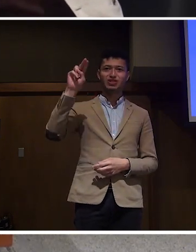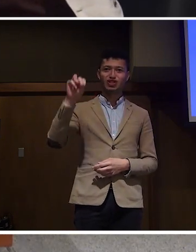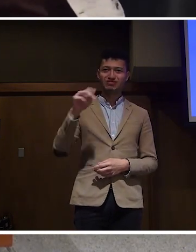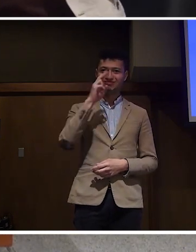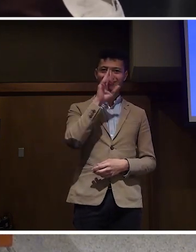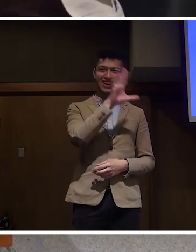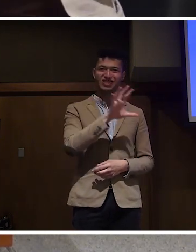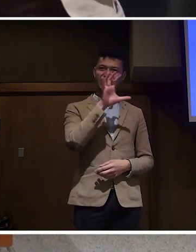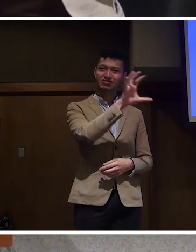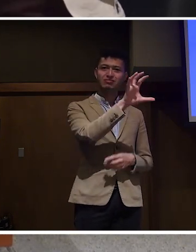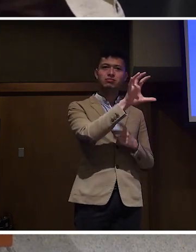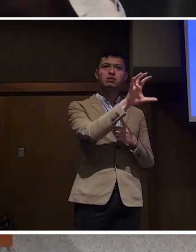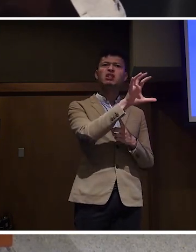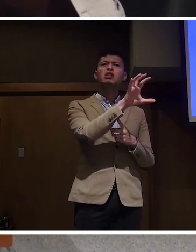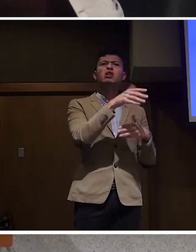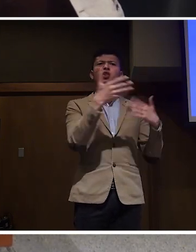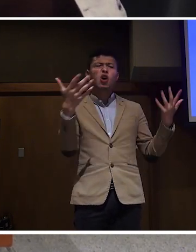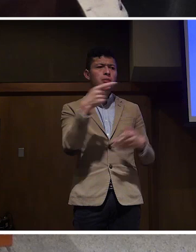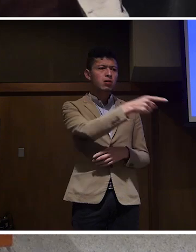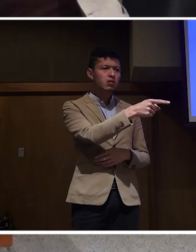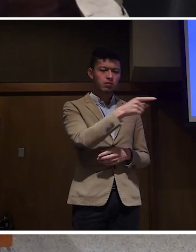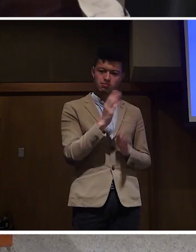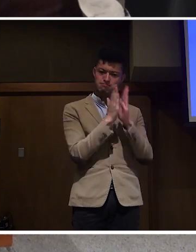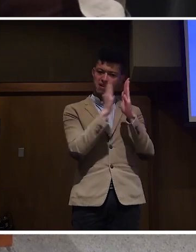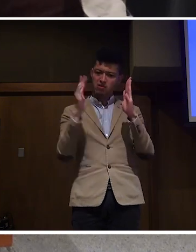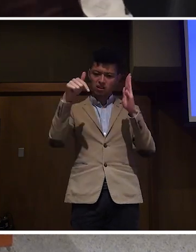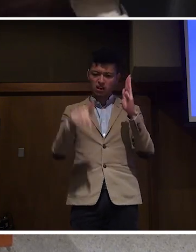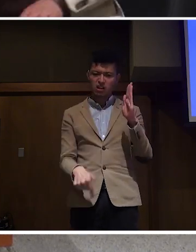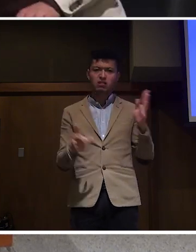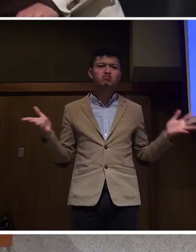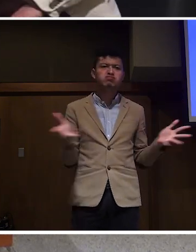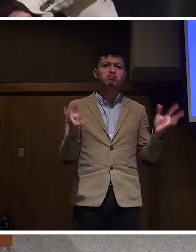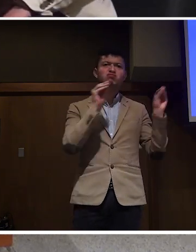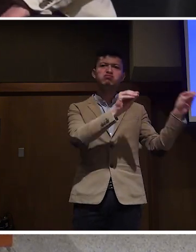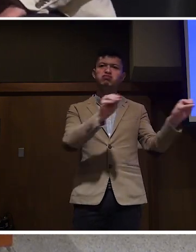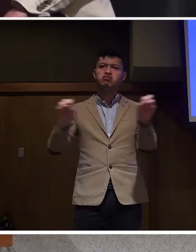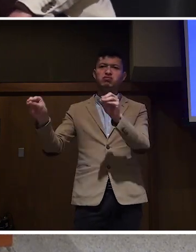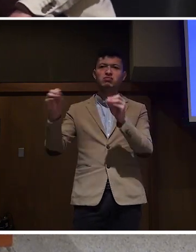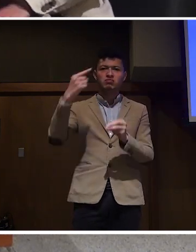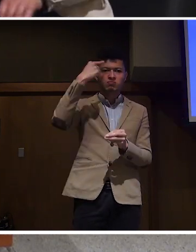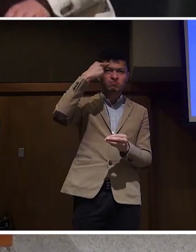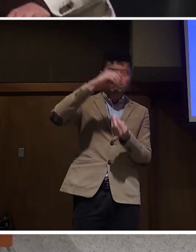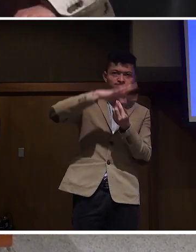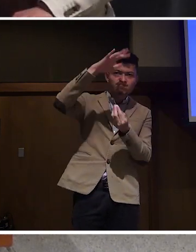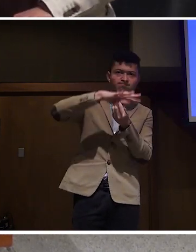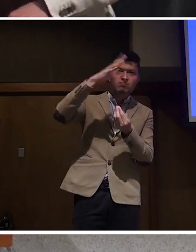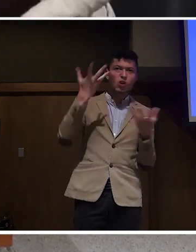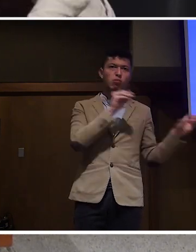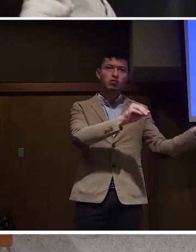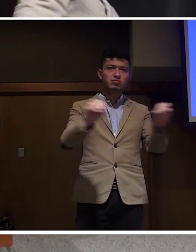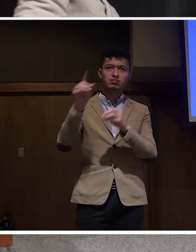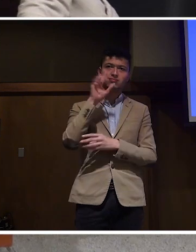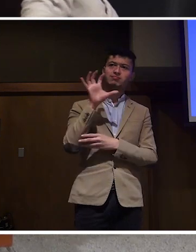posible contribución en términos abstractos de una biblioteca a la formación de la nación. Lo primero que quiero